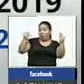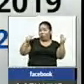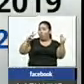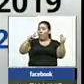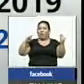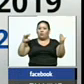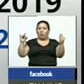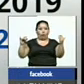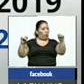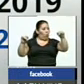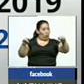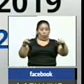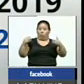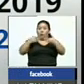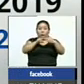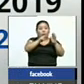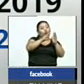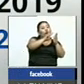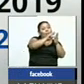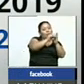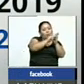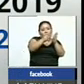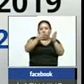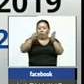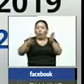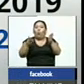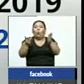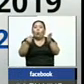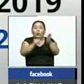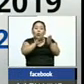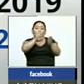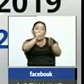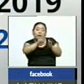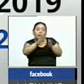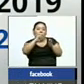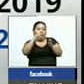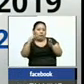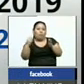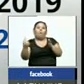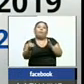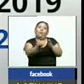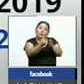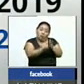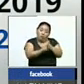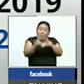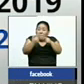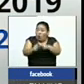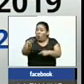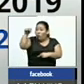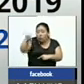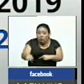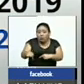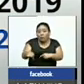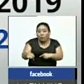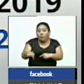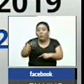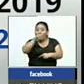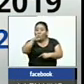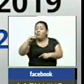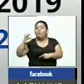hasta la fecha. En el 2018 solo se han reportado 500 casos, mientras que actualmente en el